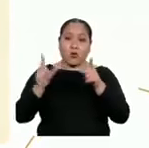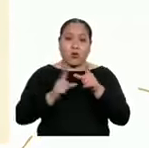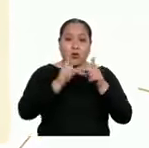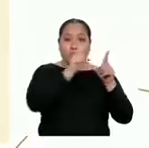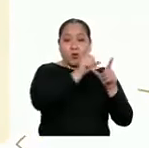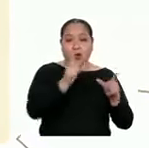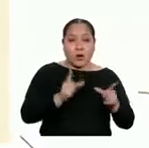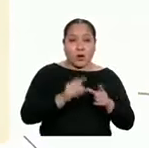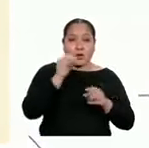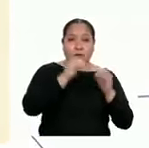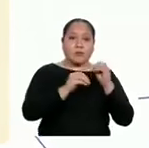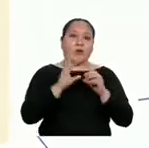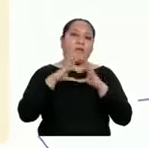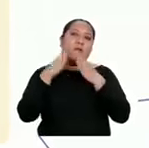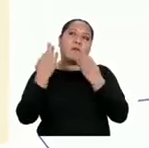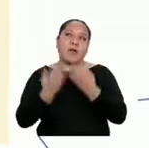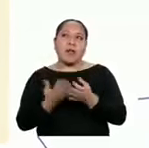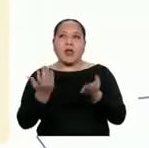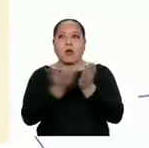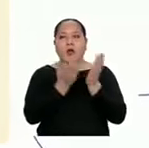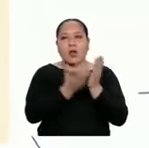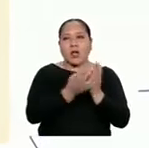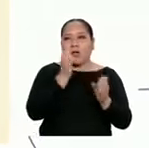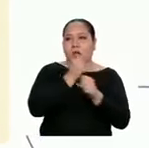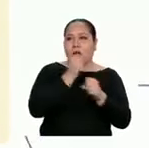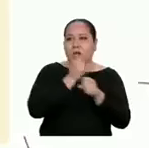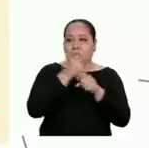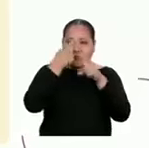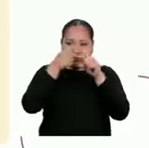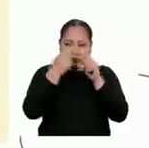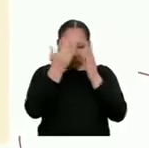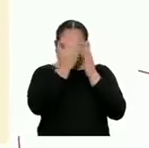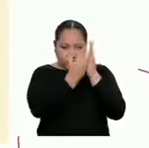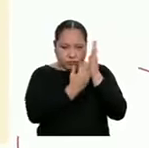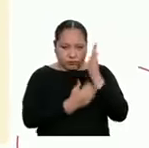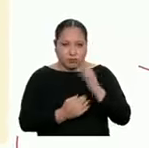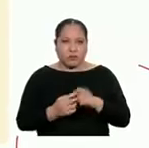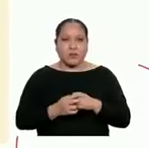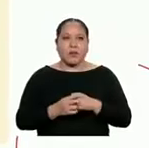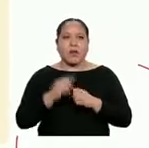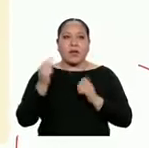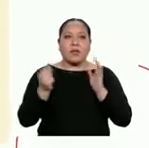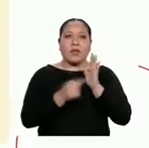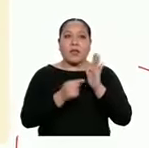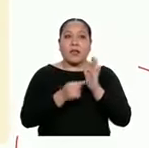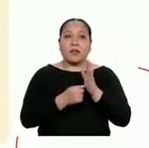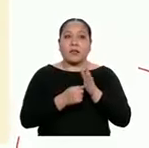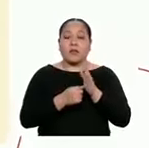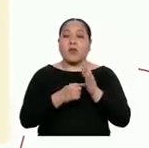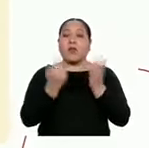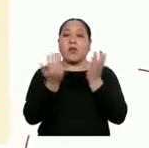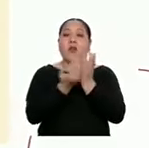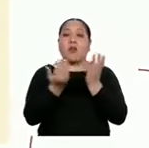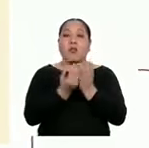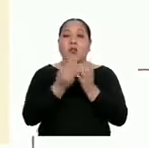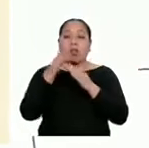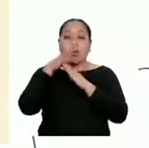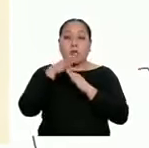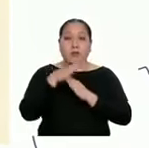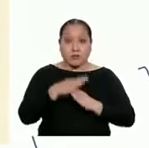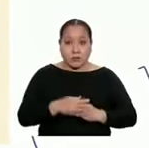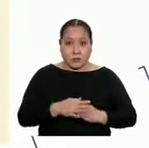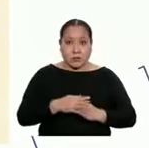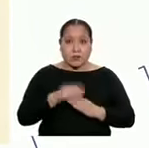la conforman: familia, escuela, trabajo, etc. Dentro del contexto escolar, la discriminación puede